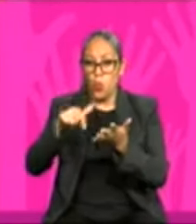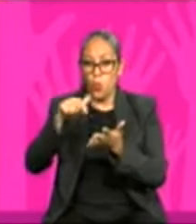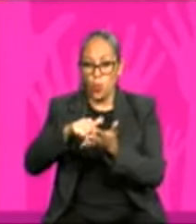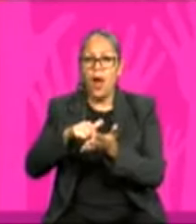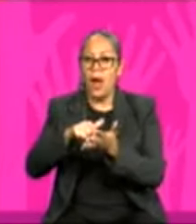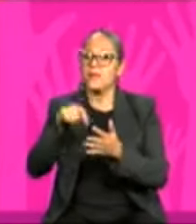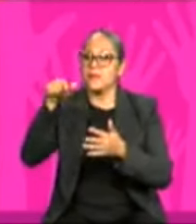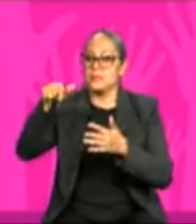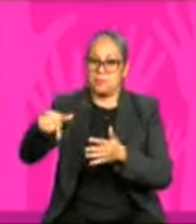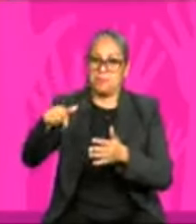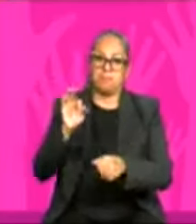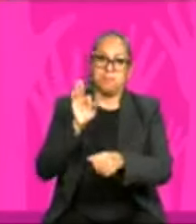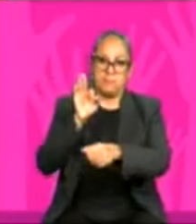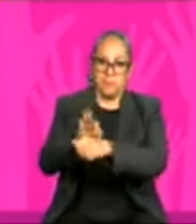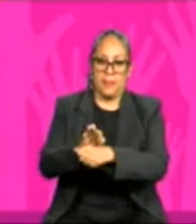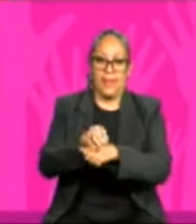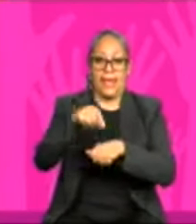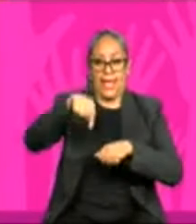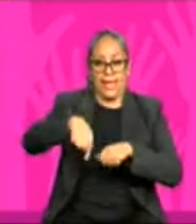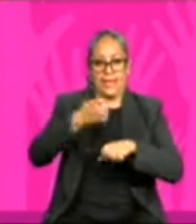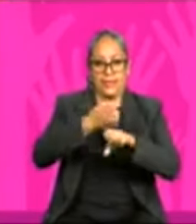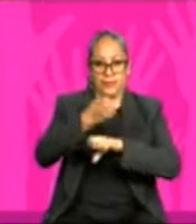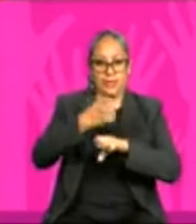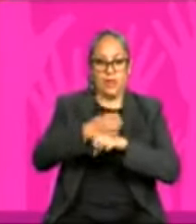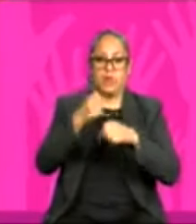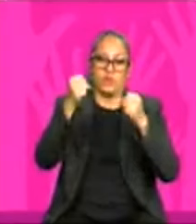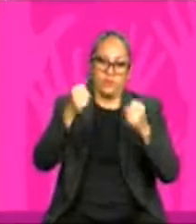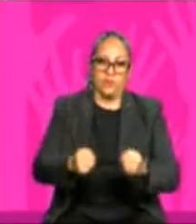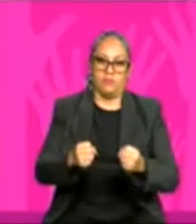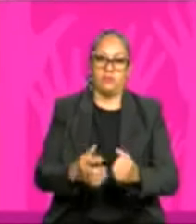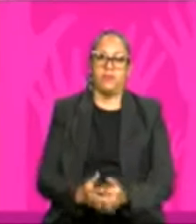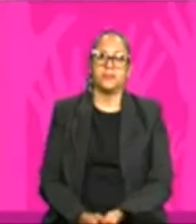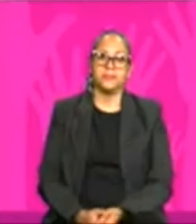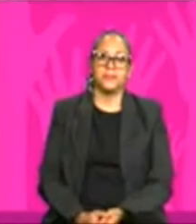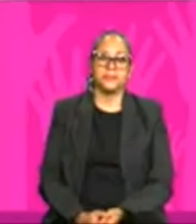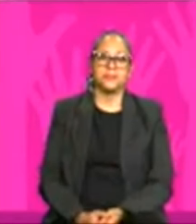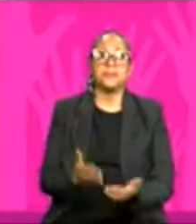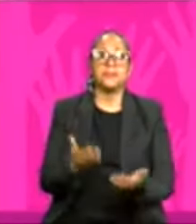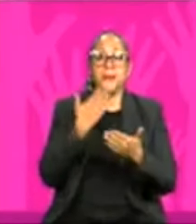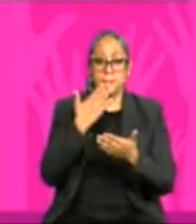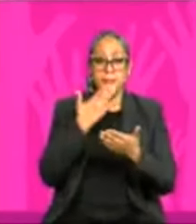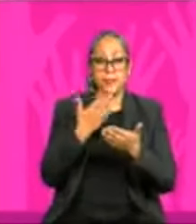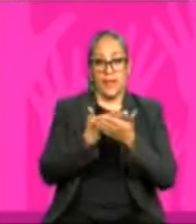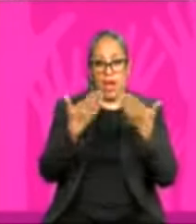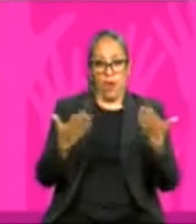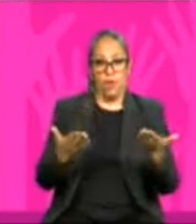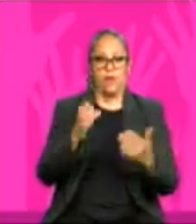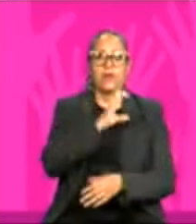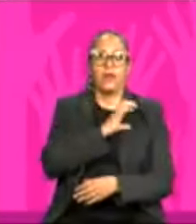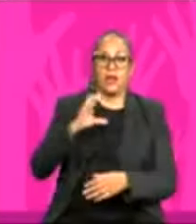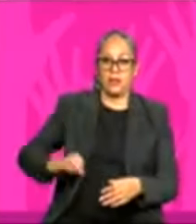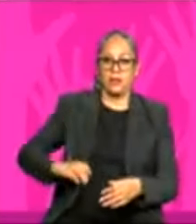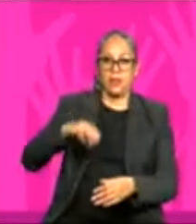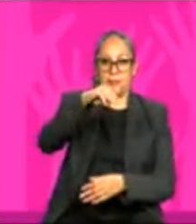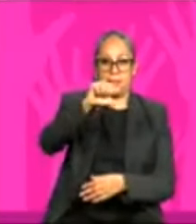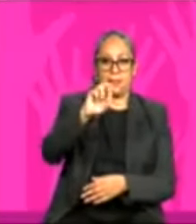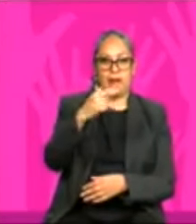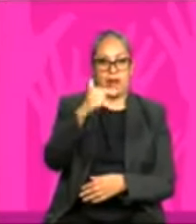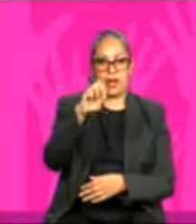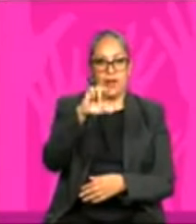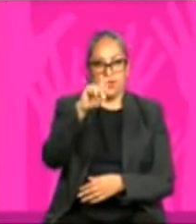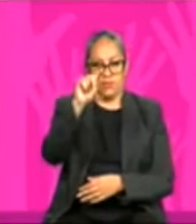gobierno, Morelos será un estado seguro. Gracias, candidata. Y ahora toca el turno de la candidata Margarita